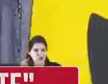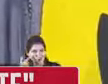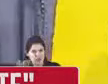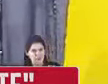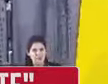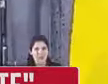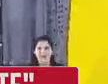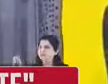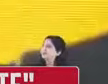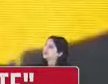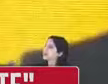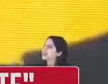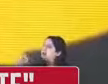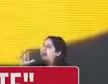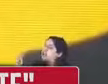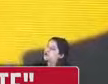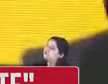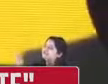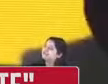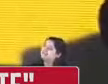mariano que los vayan subiendo